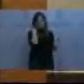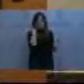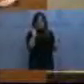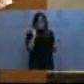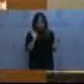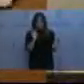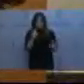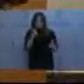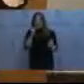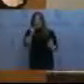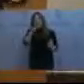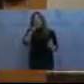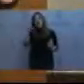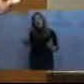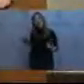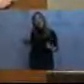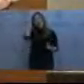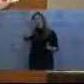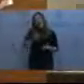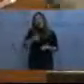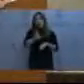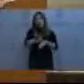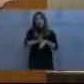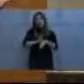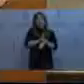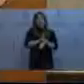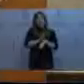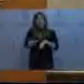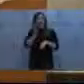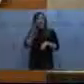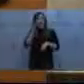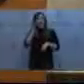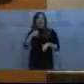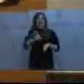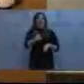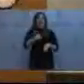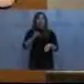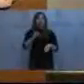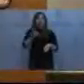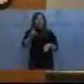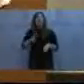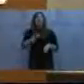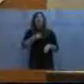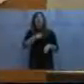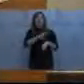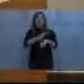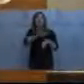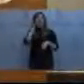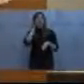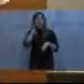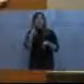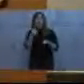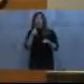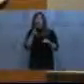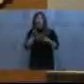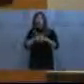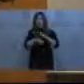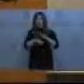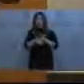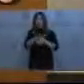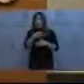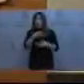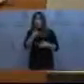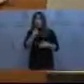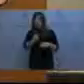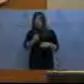Lleva 13 años o de consejera o de viceconsejera y, desde luego, con una gestión que no se puede caracterizar, desde luego, ni